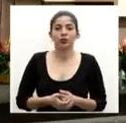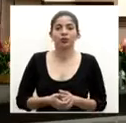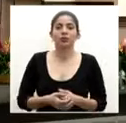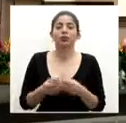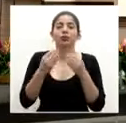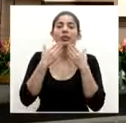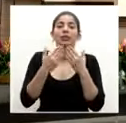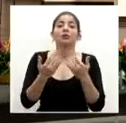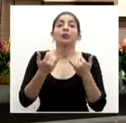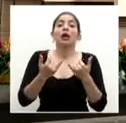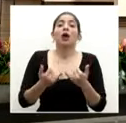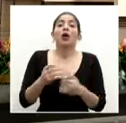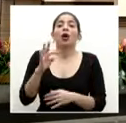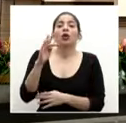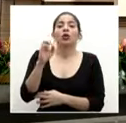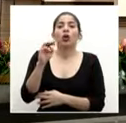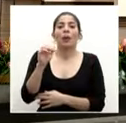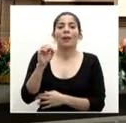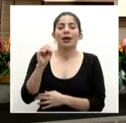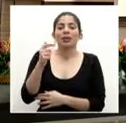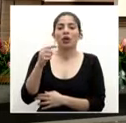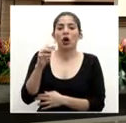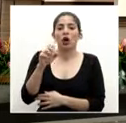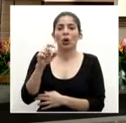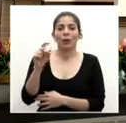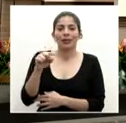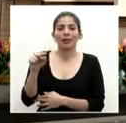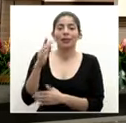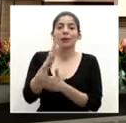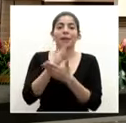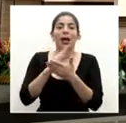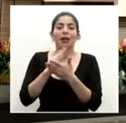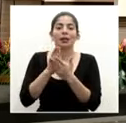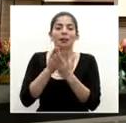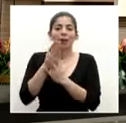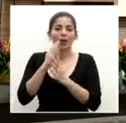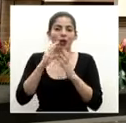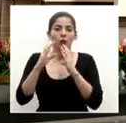gracias. Continuamos con Tomás Gómez, del medio El Observador.